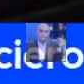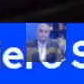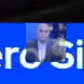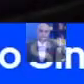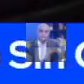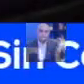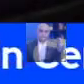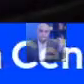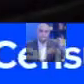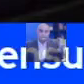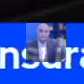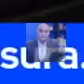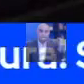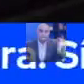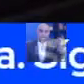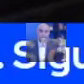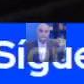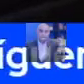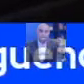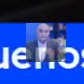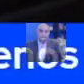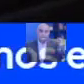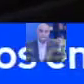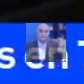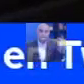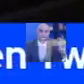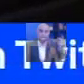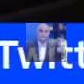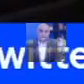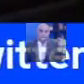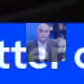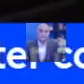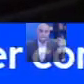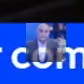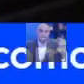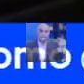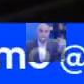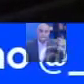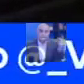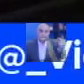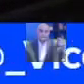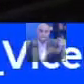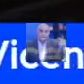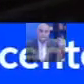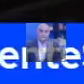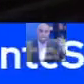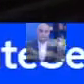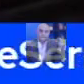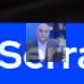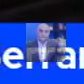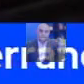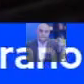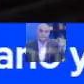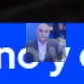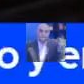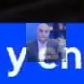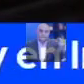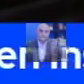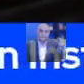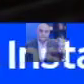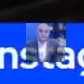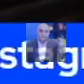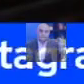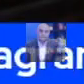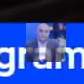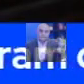de México, y el presidente de México, que a pesar que dice que no es un boicot, pues lo están desmintiendo ya en